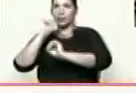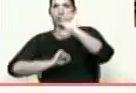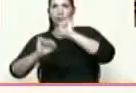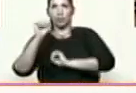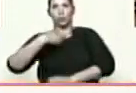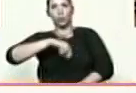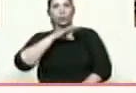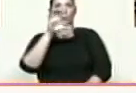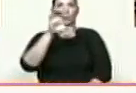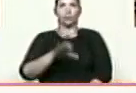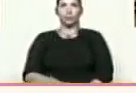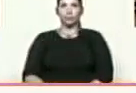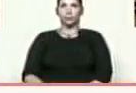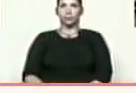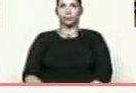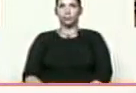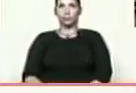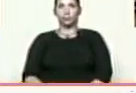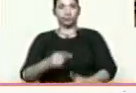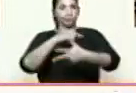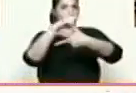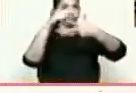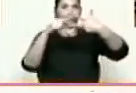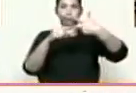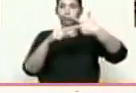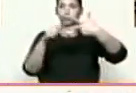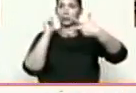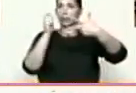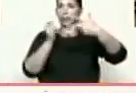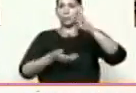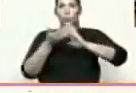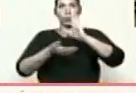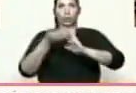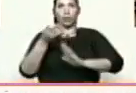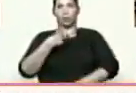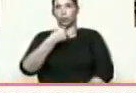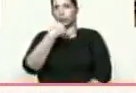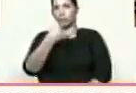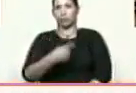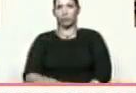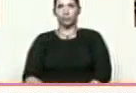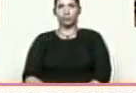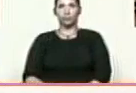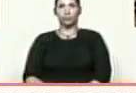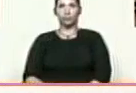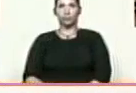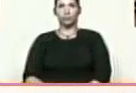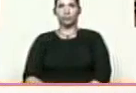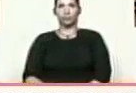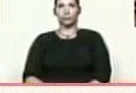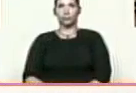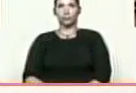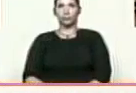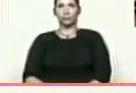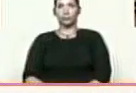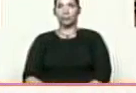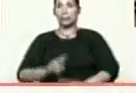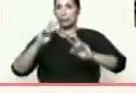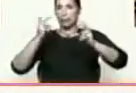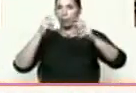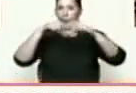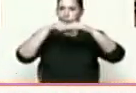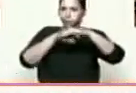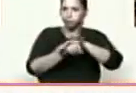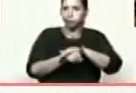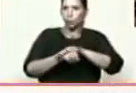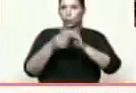nuestra patria. Ahí están las tres cosas, pues. Por eso yo digo, Escarra, que el componente de la soberanía que estamos